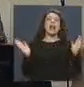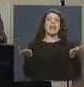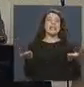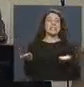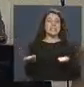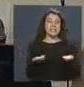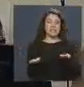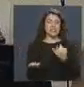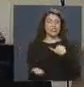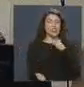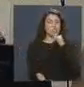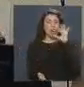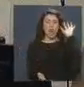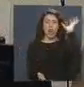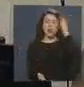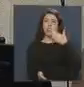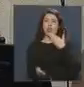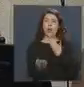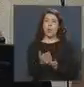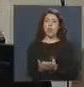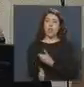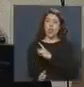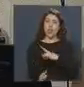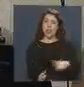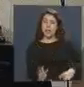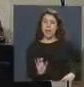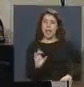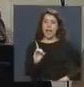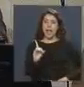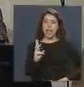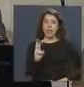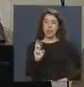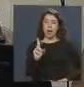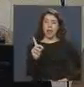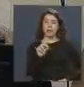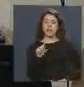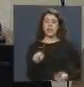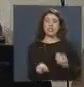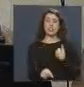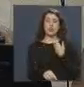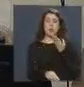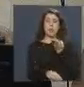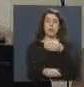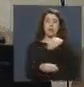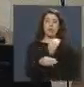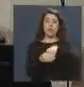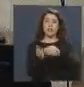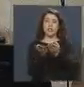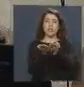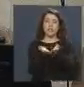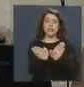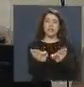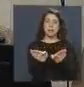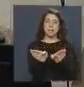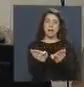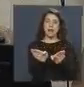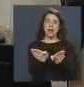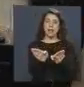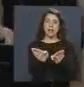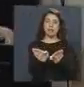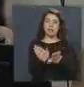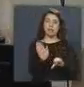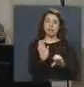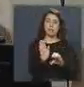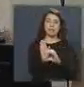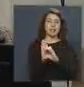eso no entiendo cuando el diputado Edwards dice: voy a pedir votación separada del capítulo